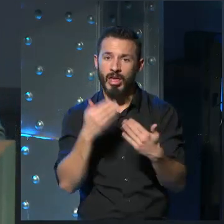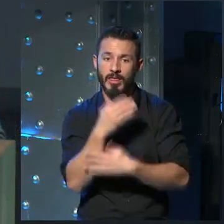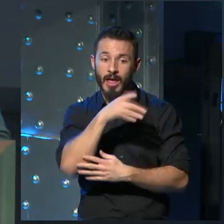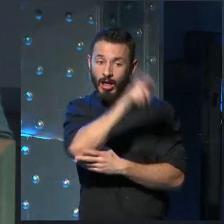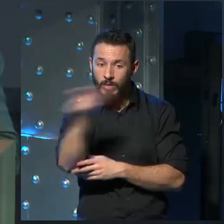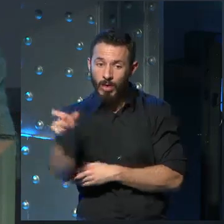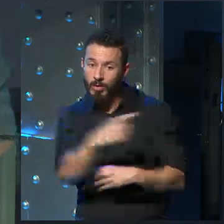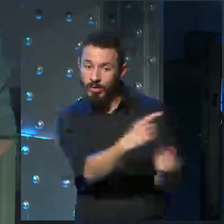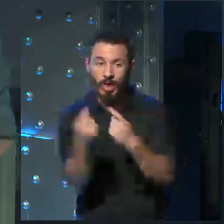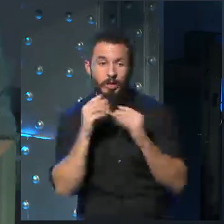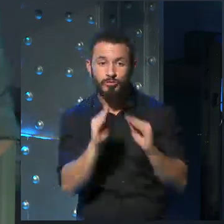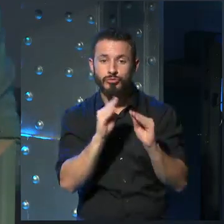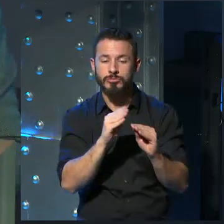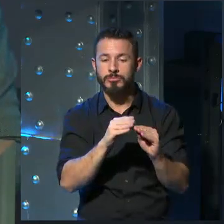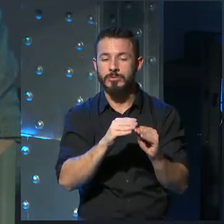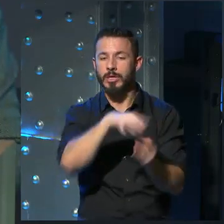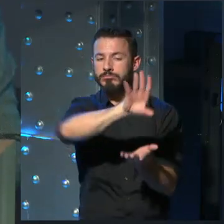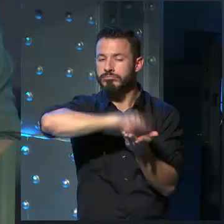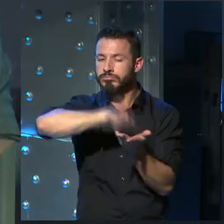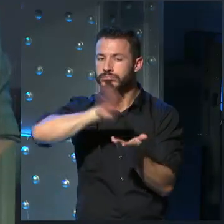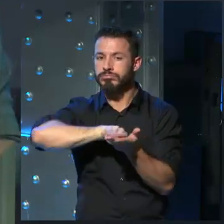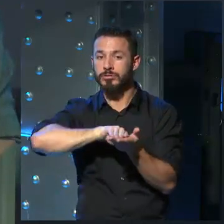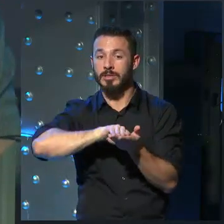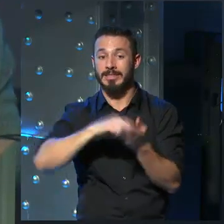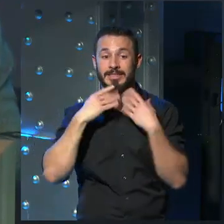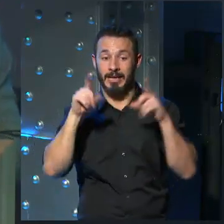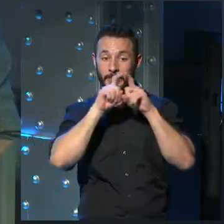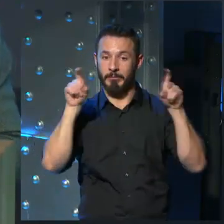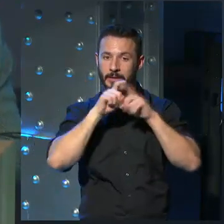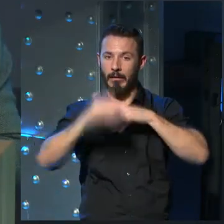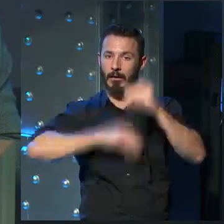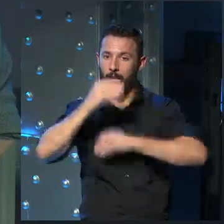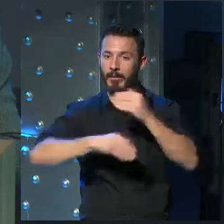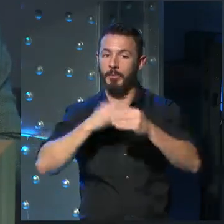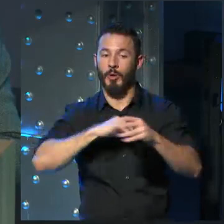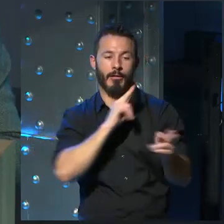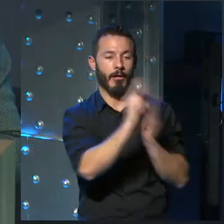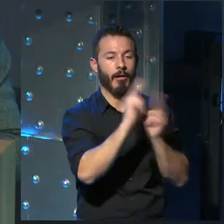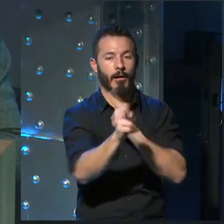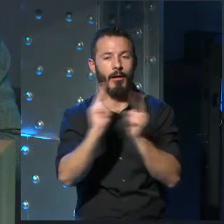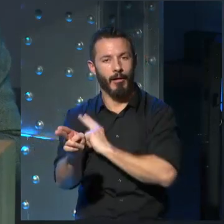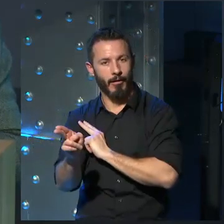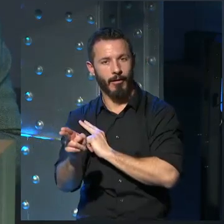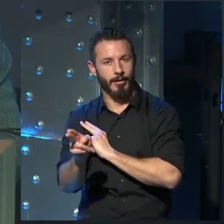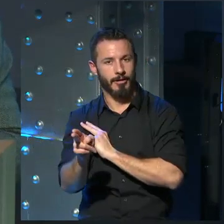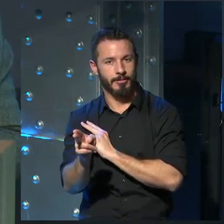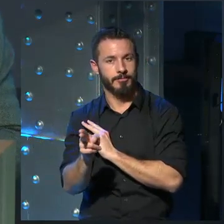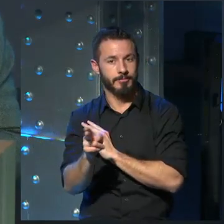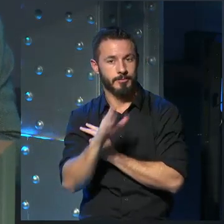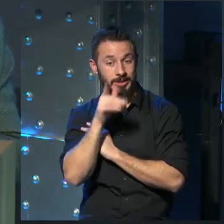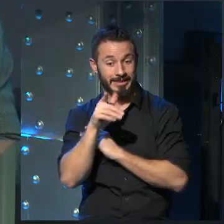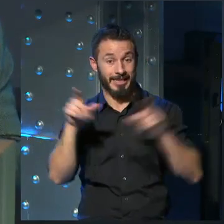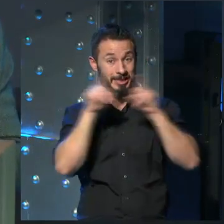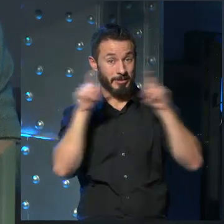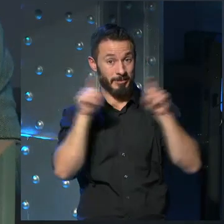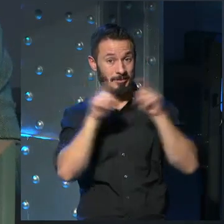poder ofrecer con los distintos avances de empresas concretas una respuesta a través de esas empresas que vamos a